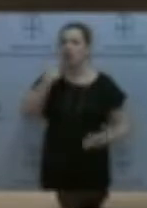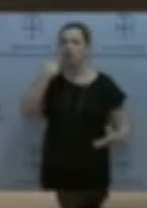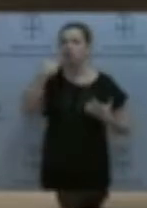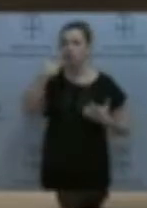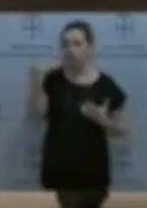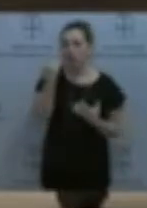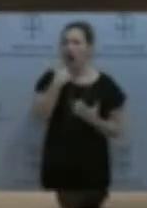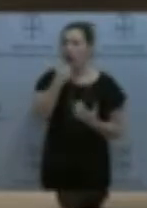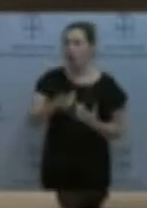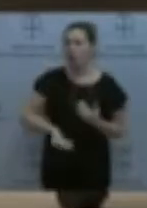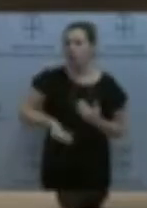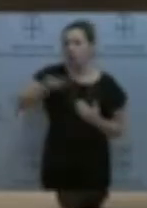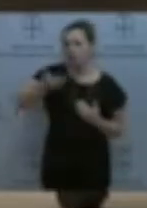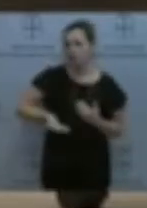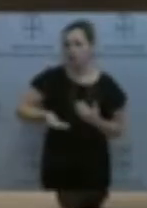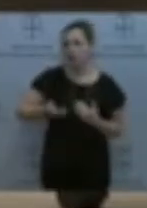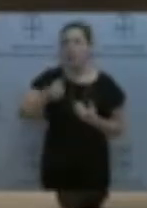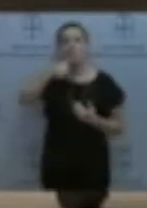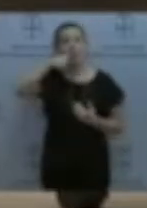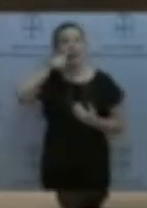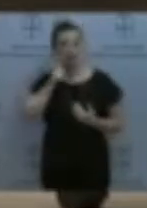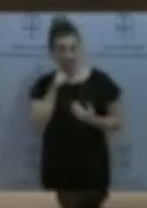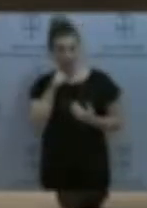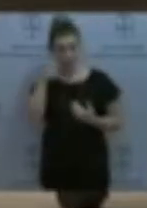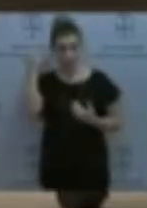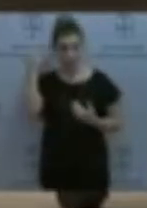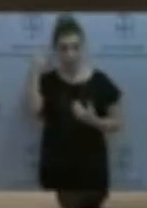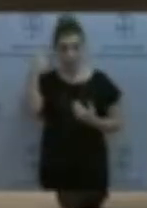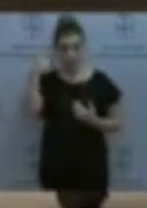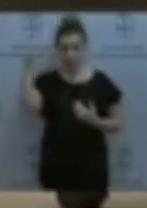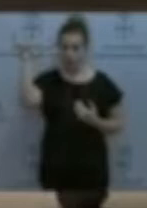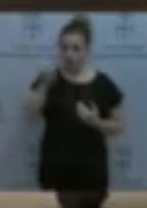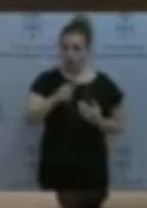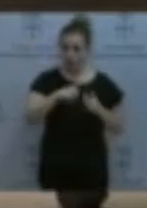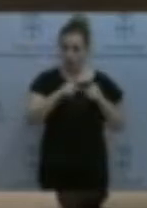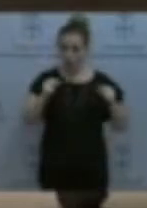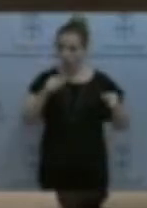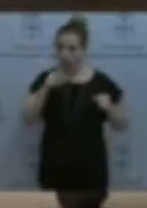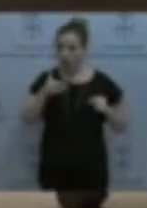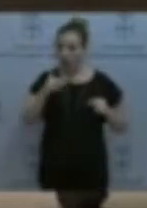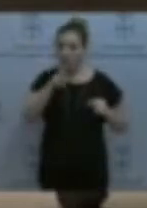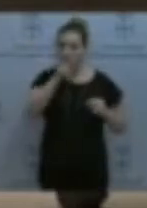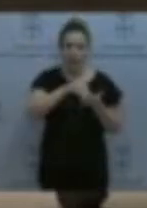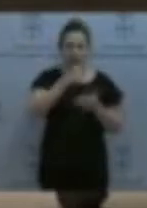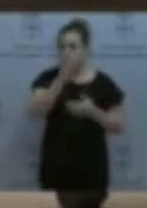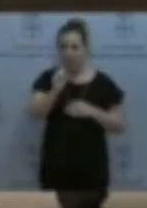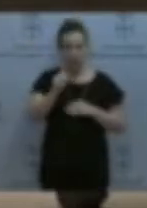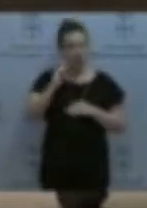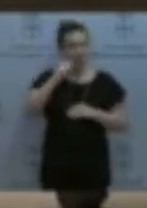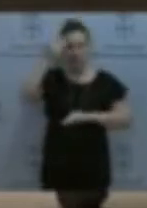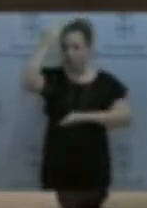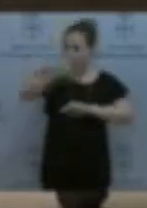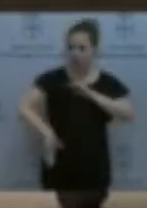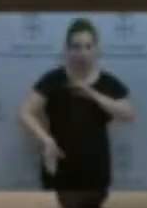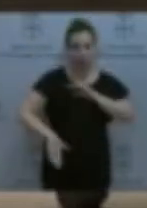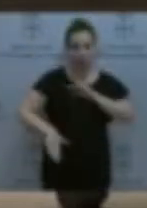visitó recientemente Asturias para fijar 2030 como fecha clave, fecha fetiche del impulso de sus políticas. Nos